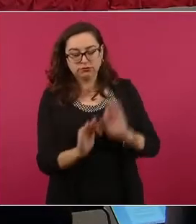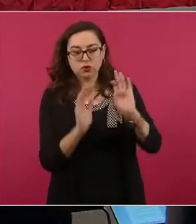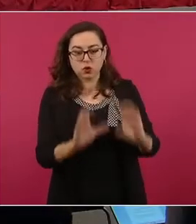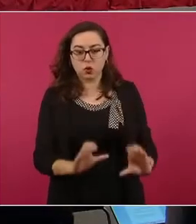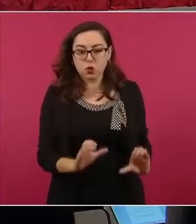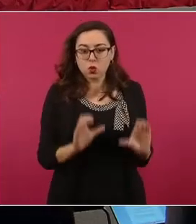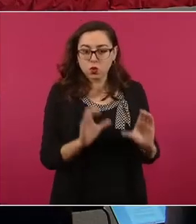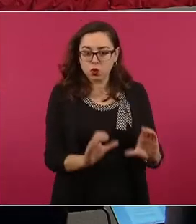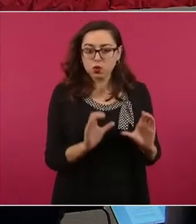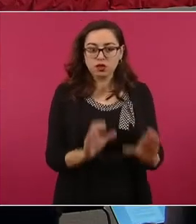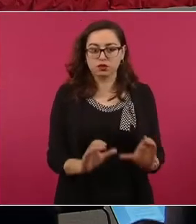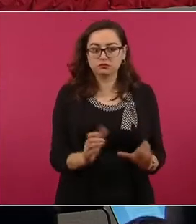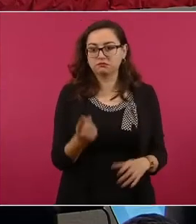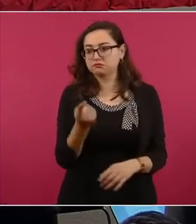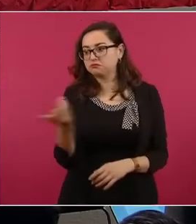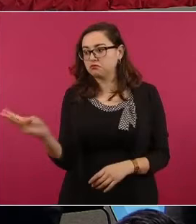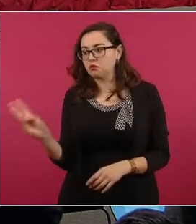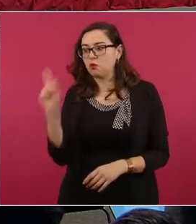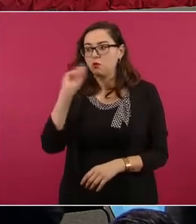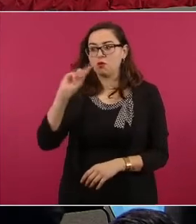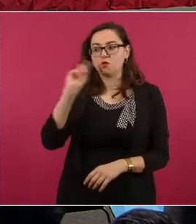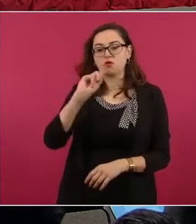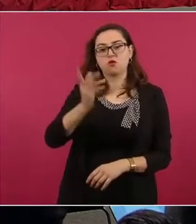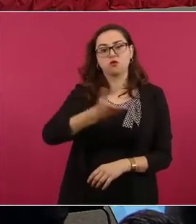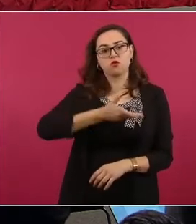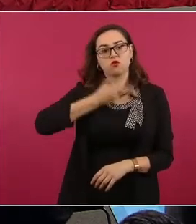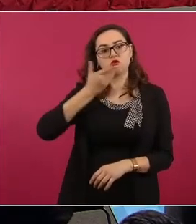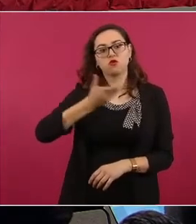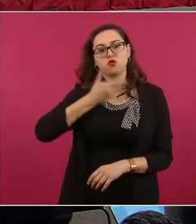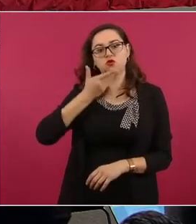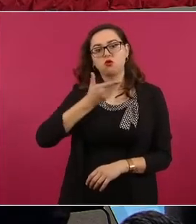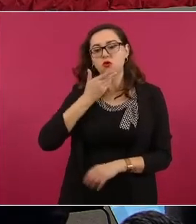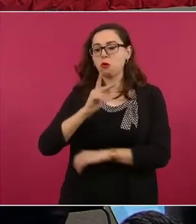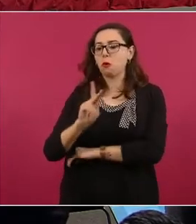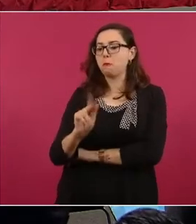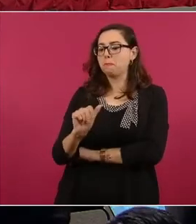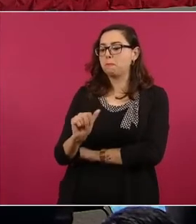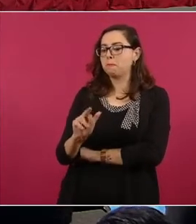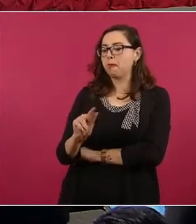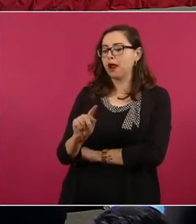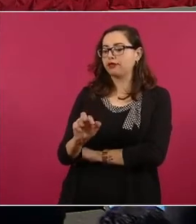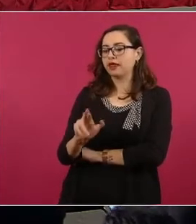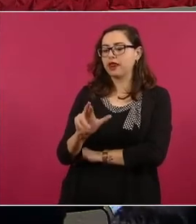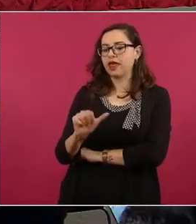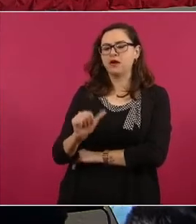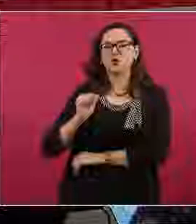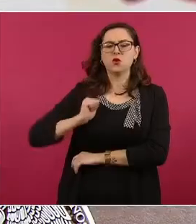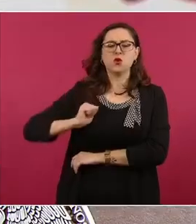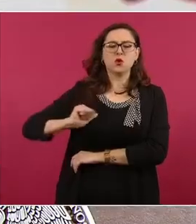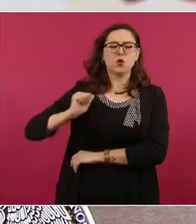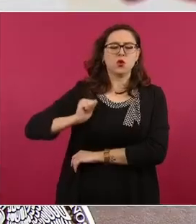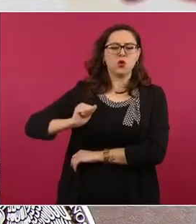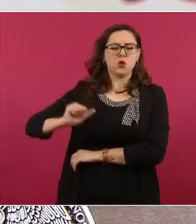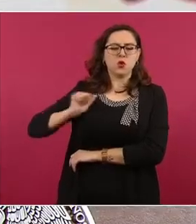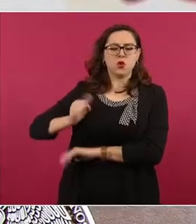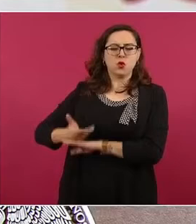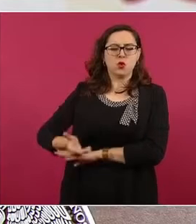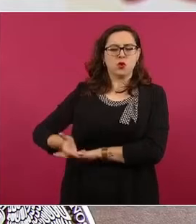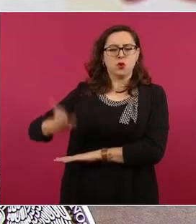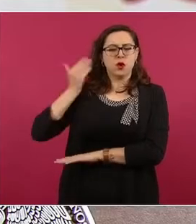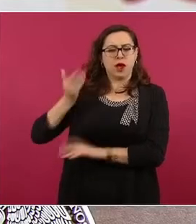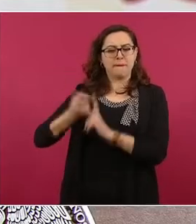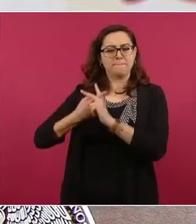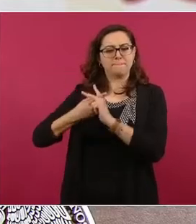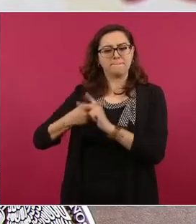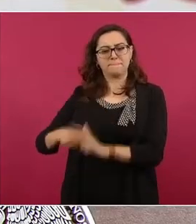hijos recién nacidos. Este oficio de la partería es ancestral, tiene raíces profundas en lo cultural, en lo social, en